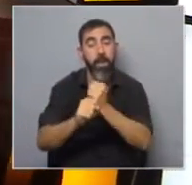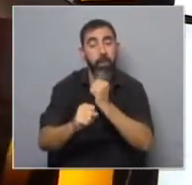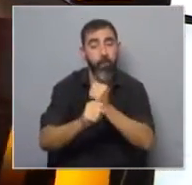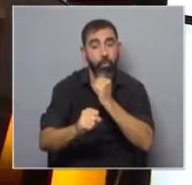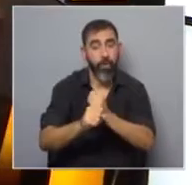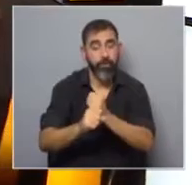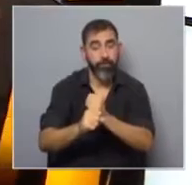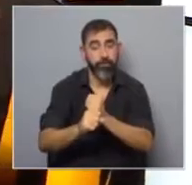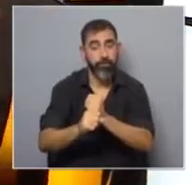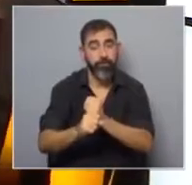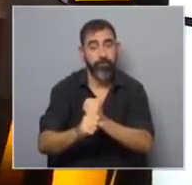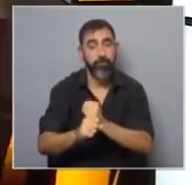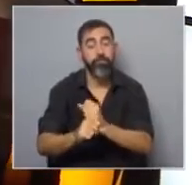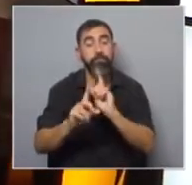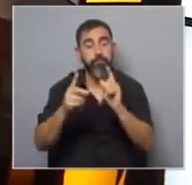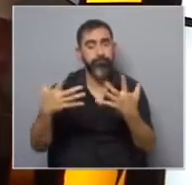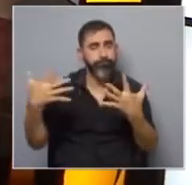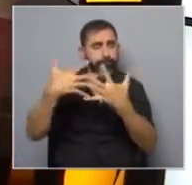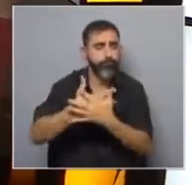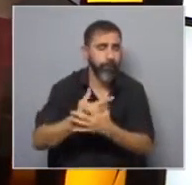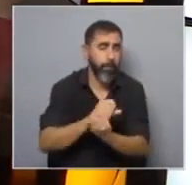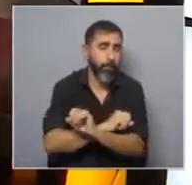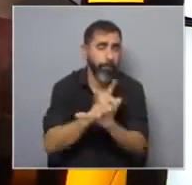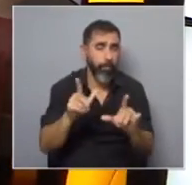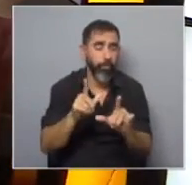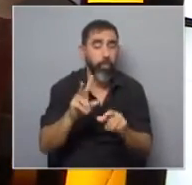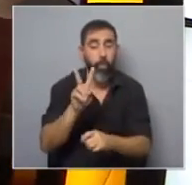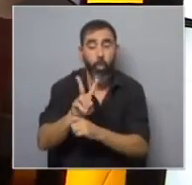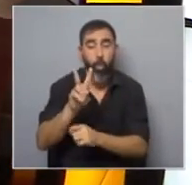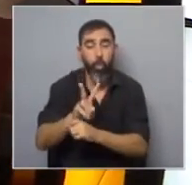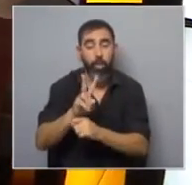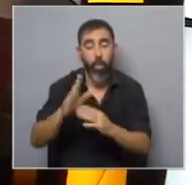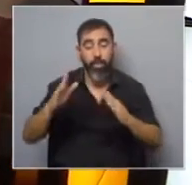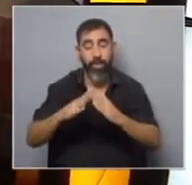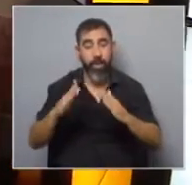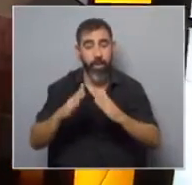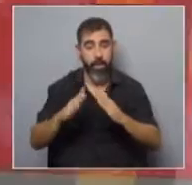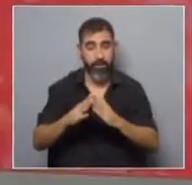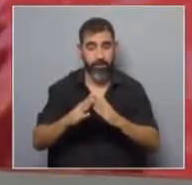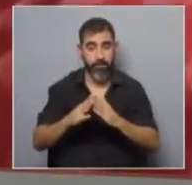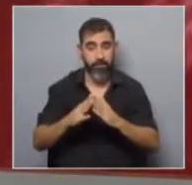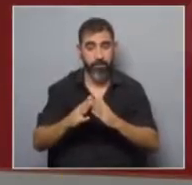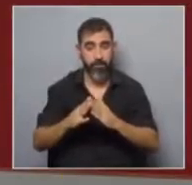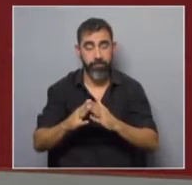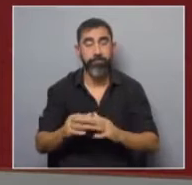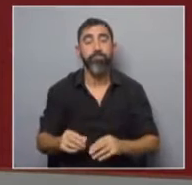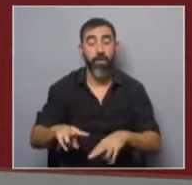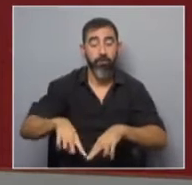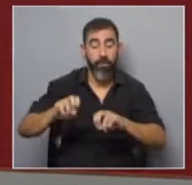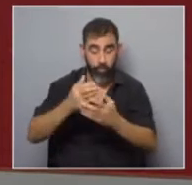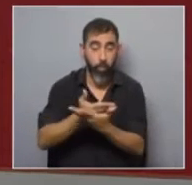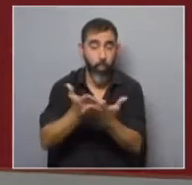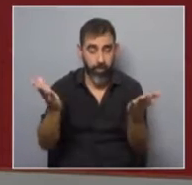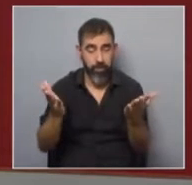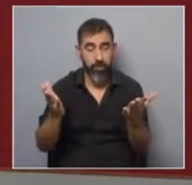se vieron más afectadas también en los cuidados domésticos, ¿no? Los estudios marcan que